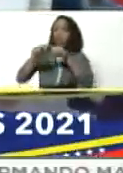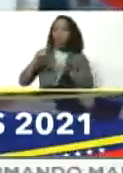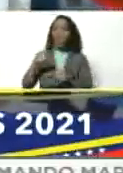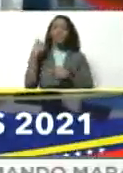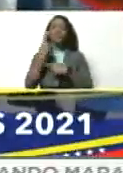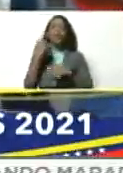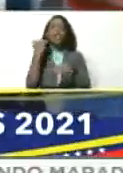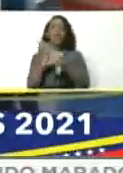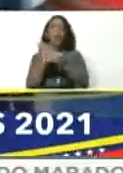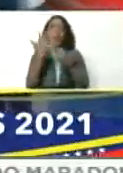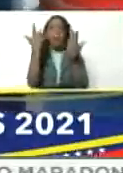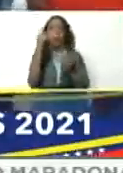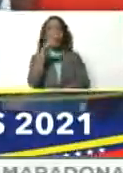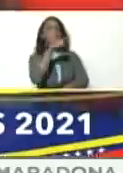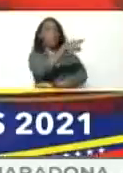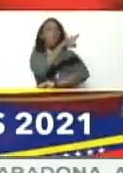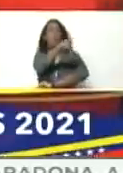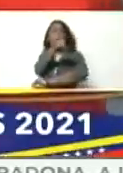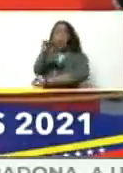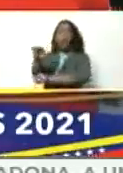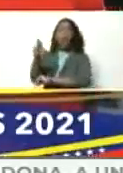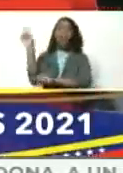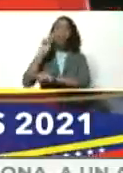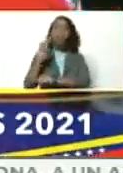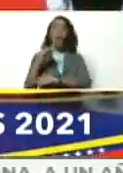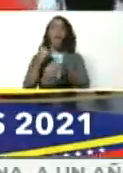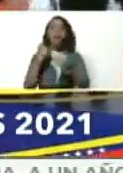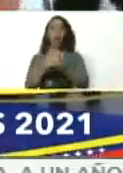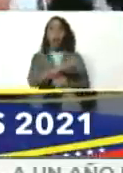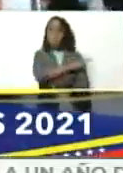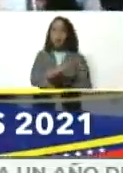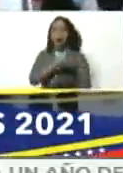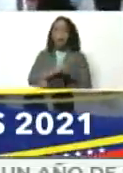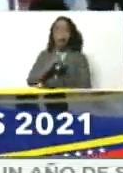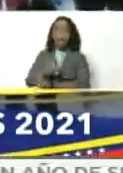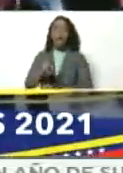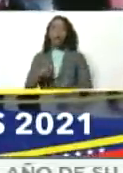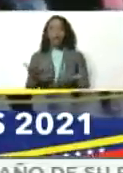son señalamientos, de que Venezuela es una dictadura.